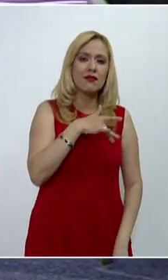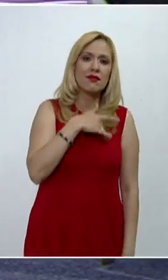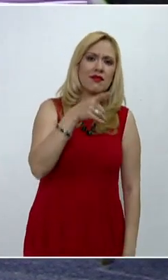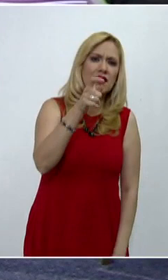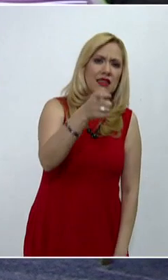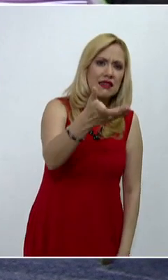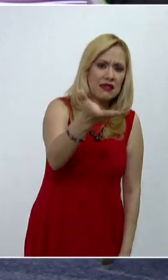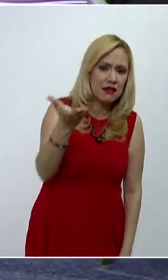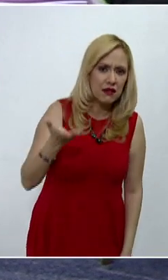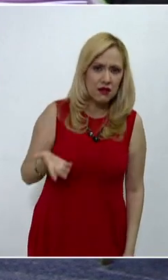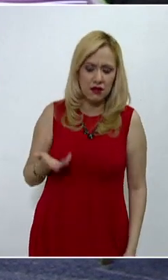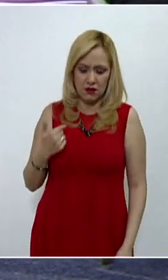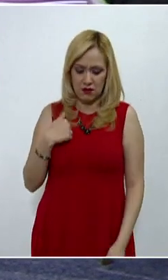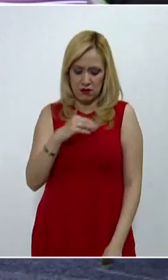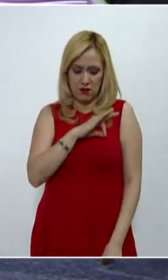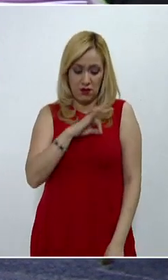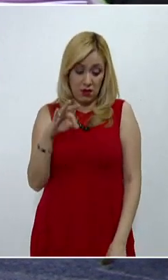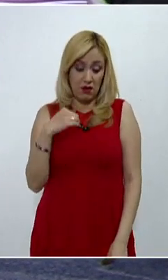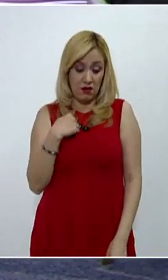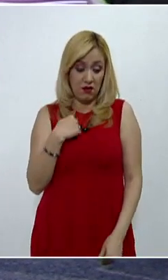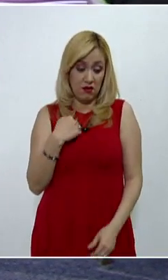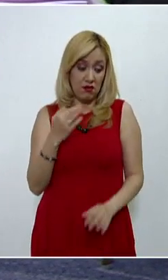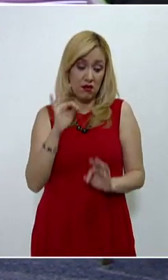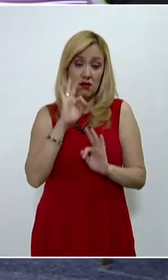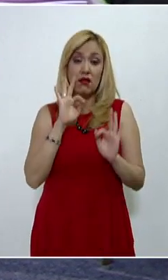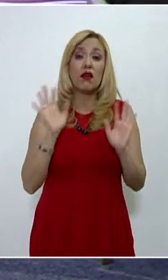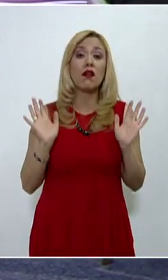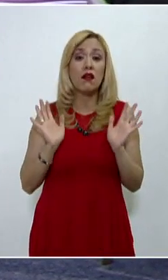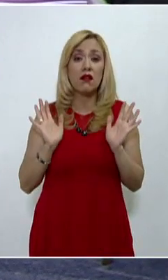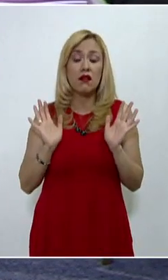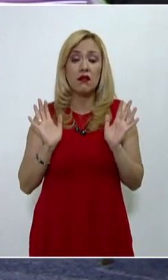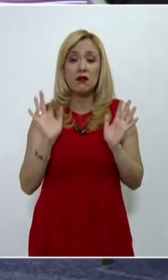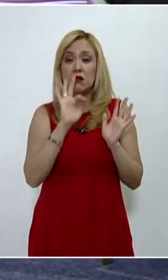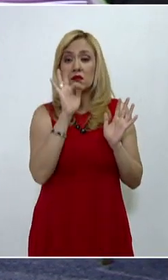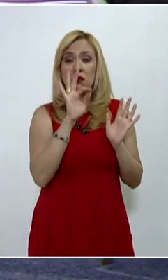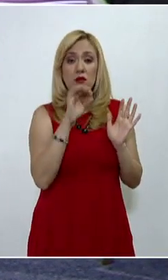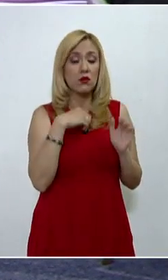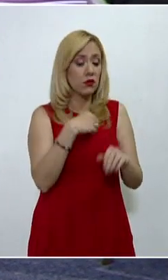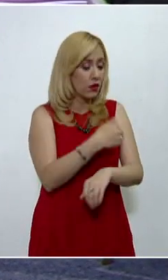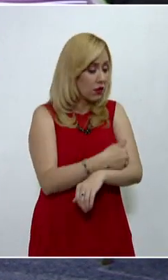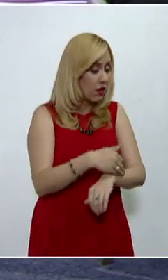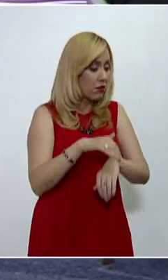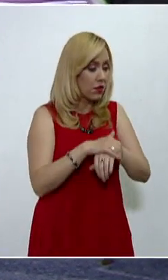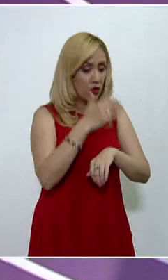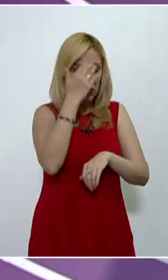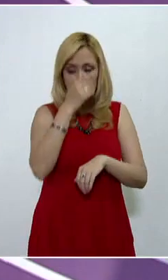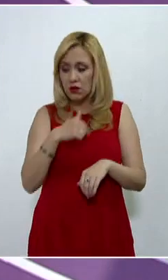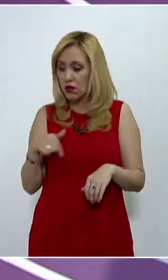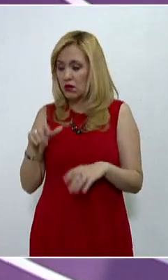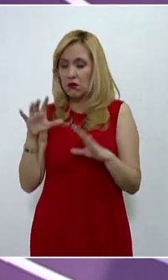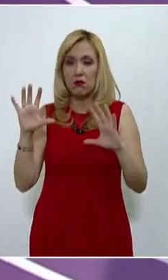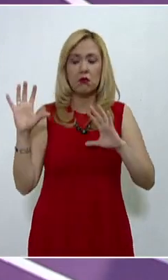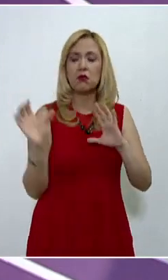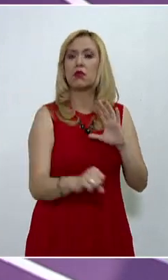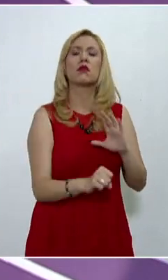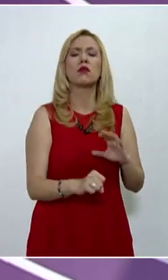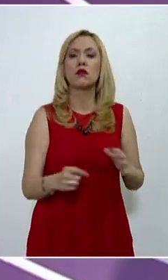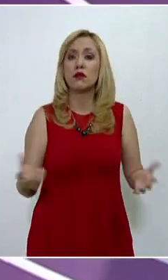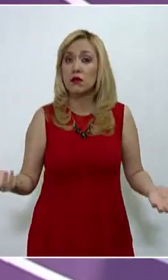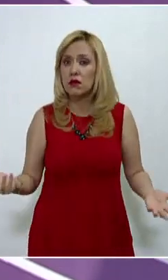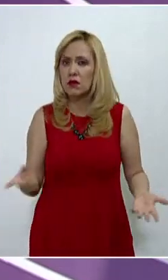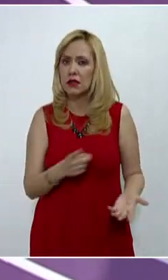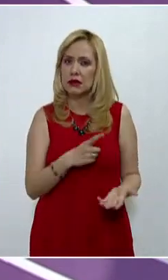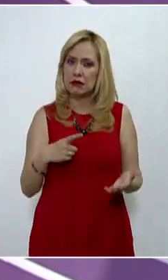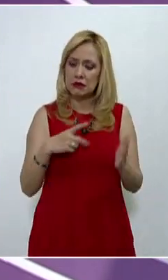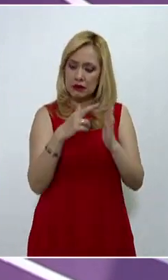esta gente, ¿no? Nos puede pasar y puede tratarse de nosotros y entonces por esa razón es para todos muy importante pues seguir las